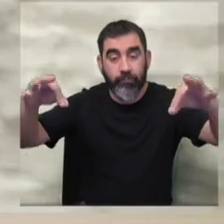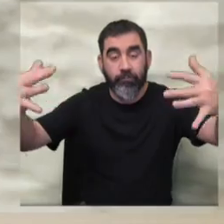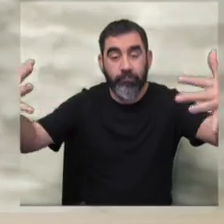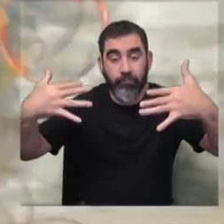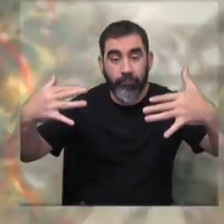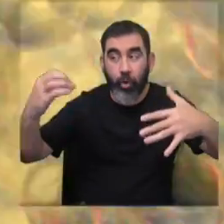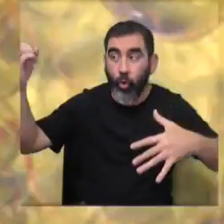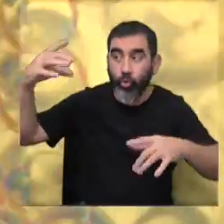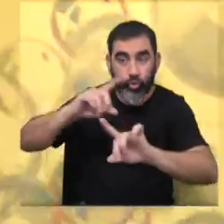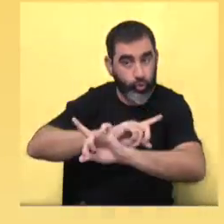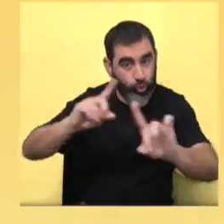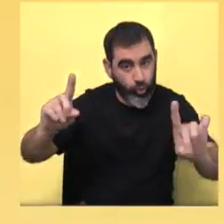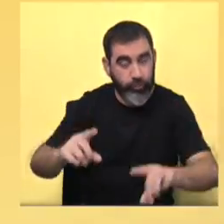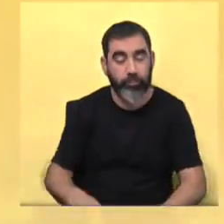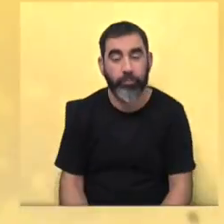sin sol.